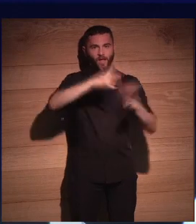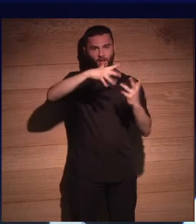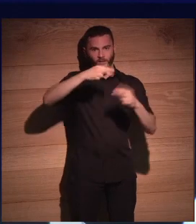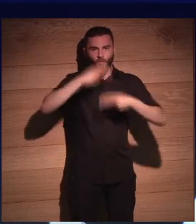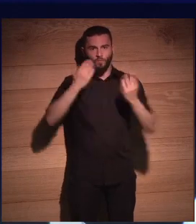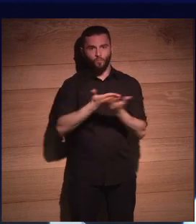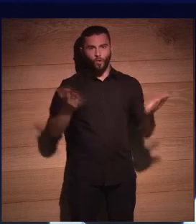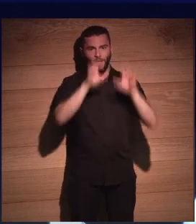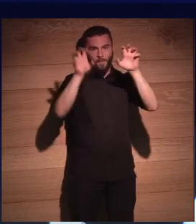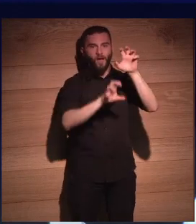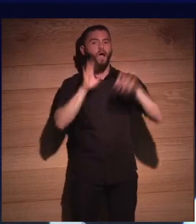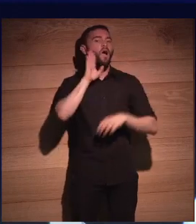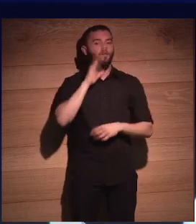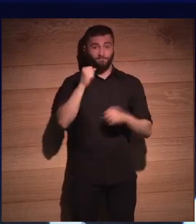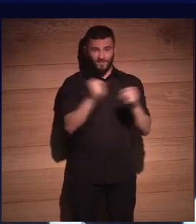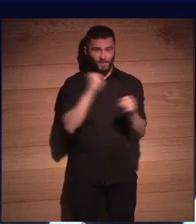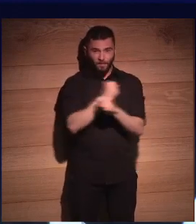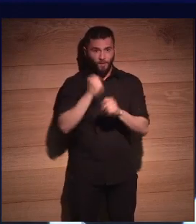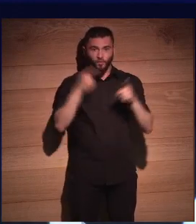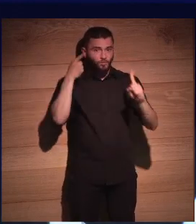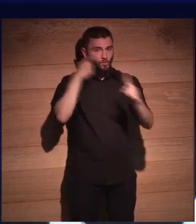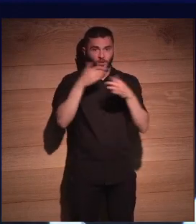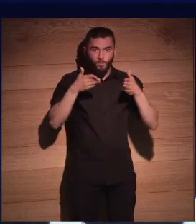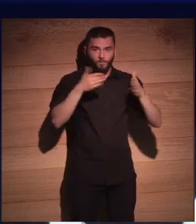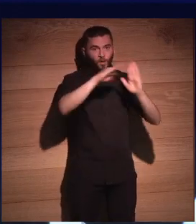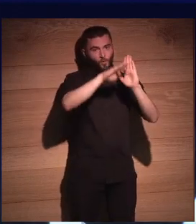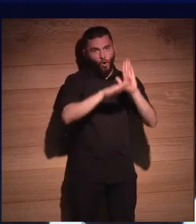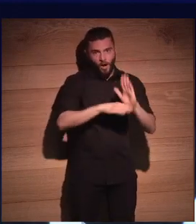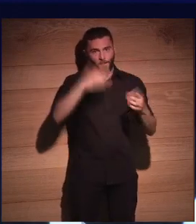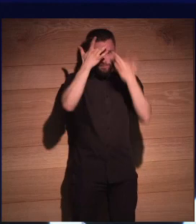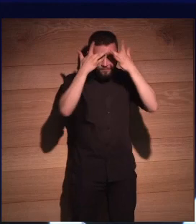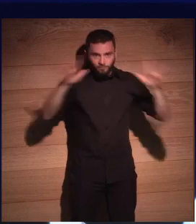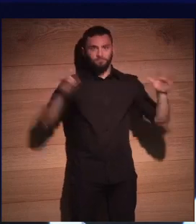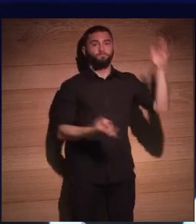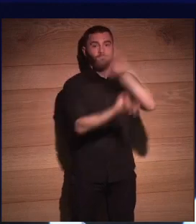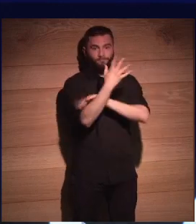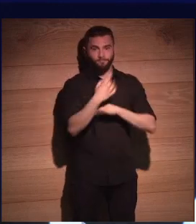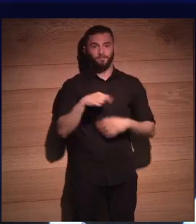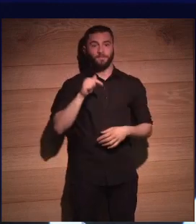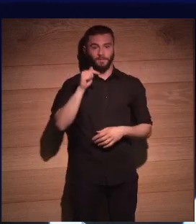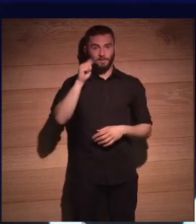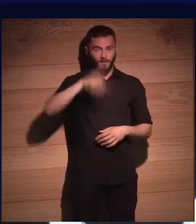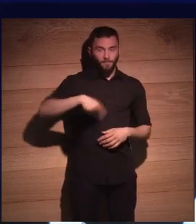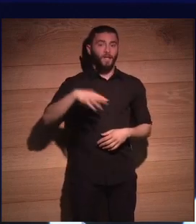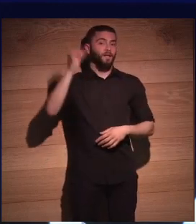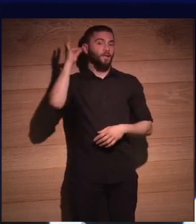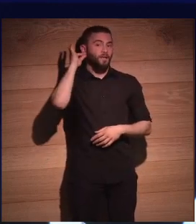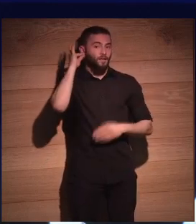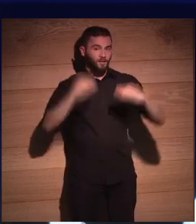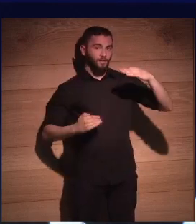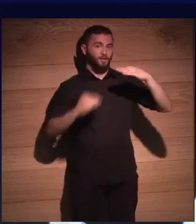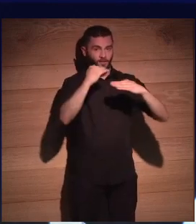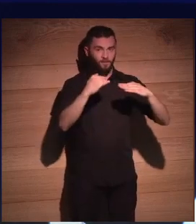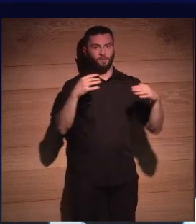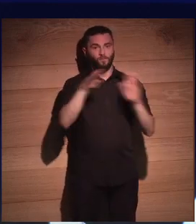en estos países para crear, lo primero, programas de concienciación y lo segundo, programas de educación y empoderamiento de las mujeres. Y nos va